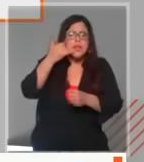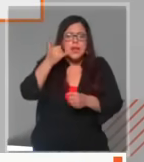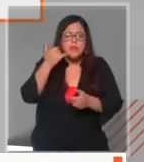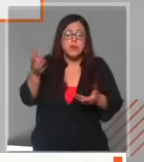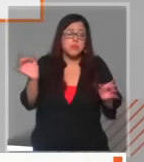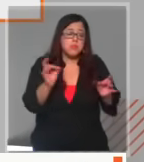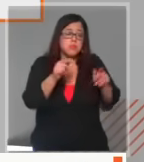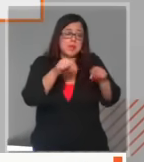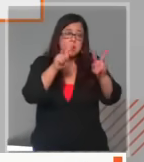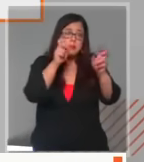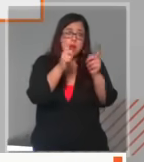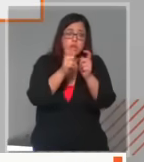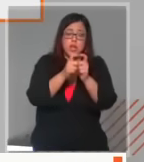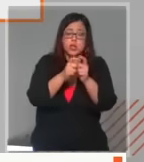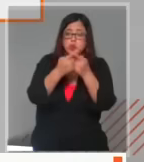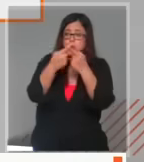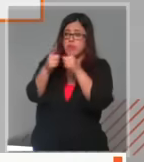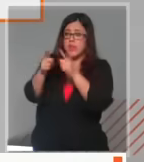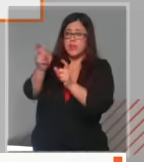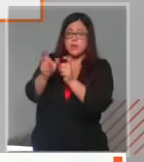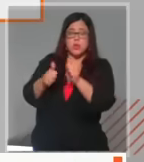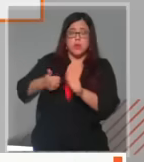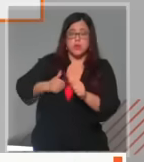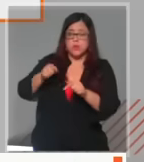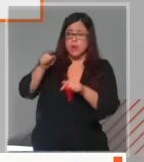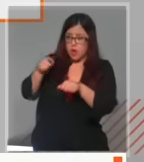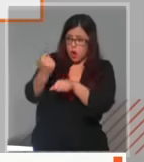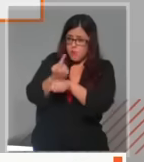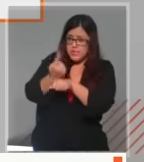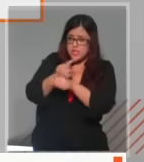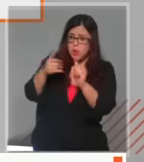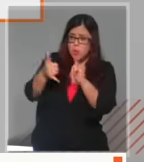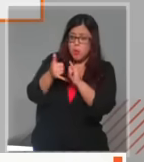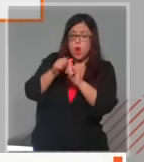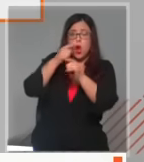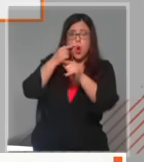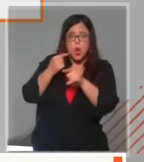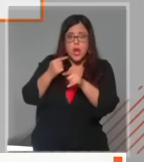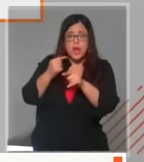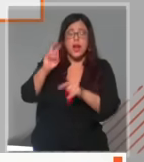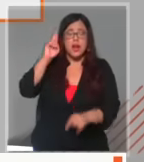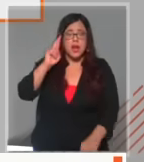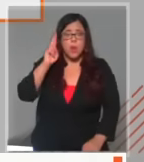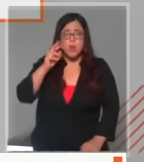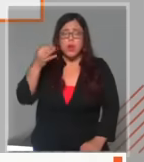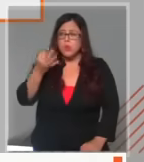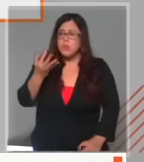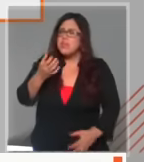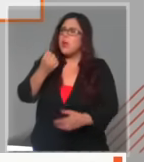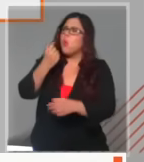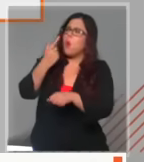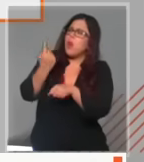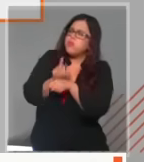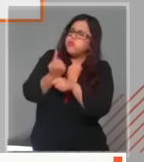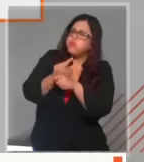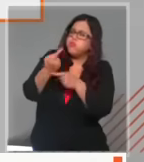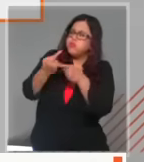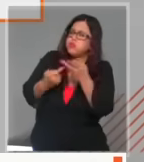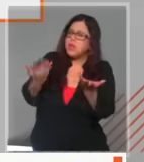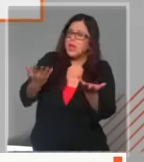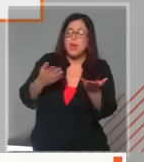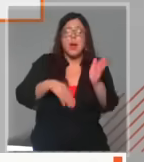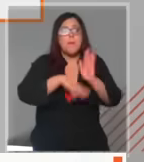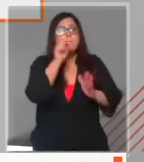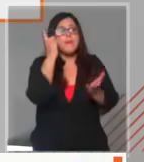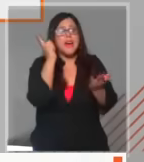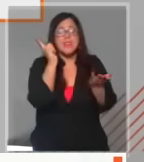en este contacto con diversas policías. ¿Tuvo conversaciones por WhatsApp con él? ¿Recuerda el tenor de las conversaciones? Tengo más de 1000